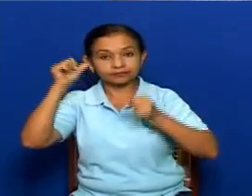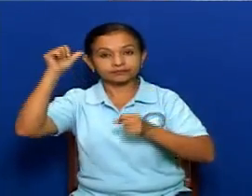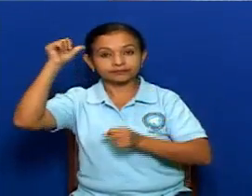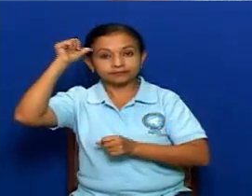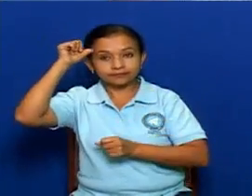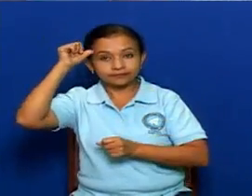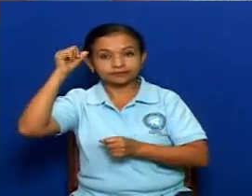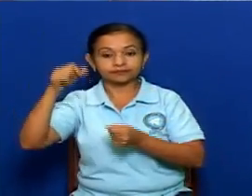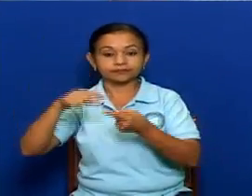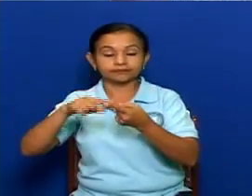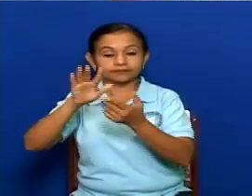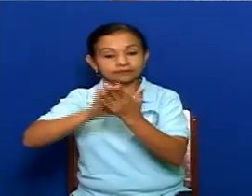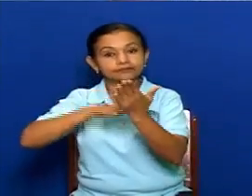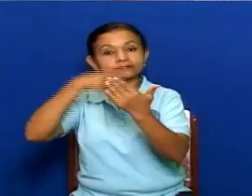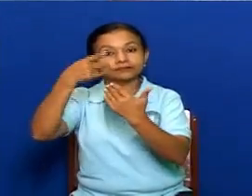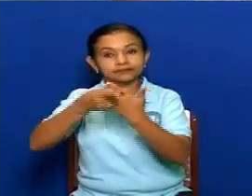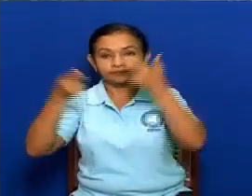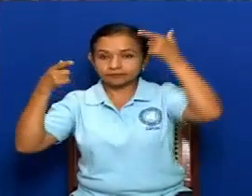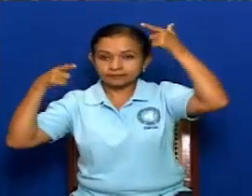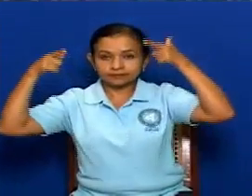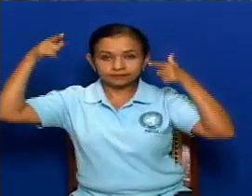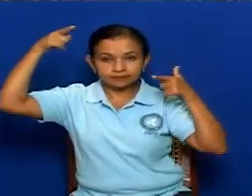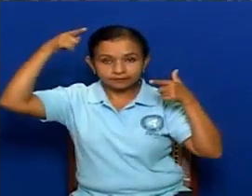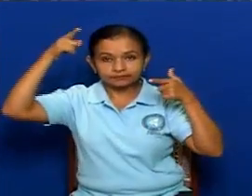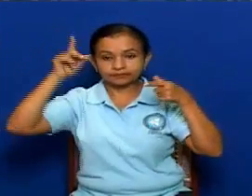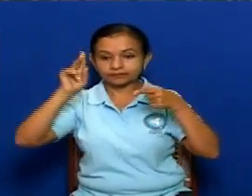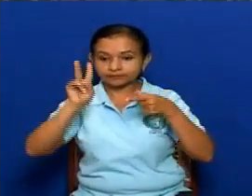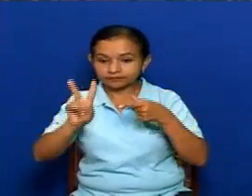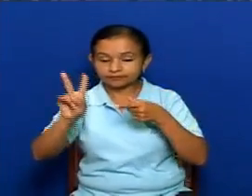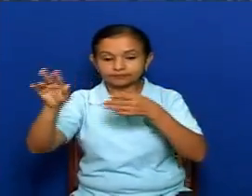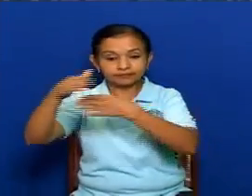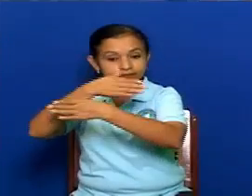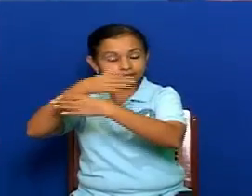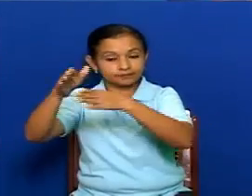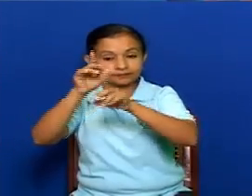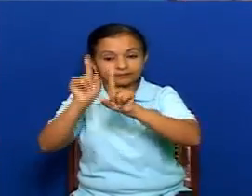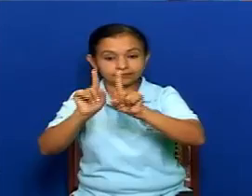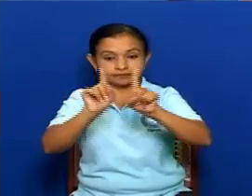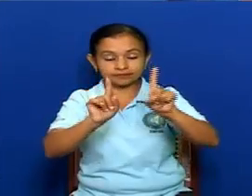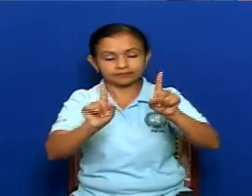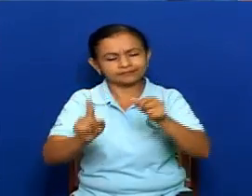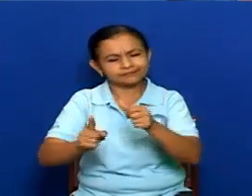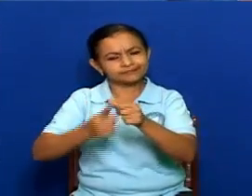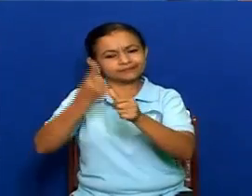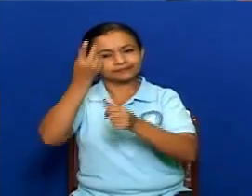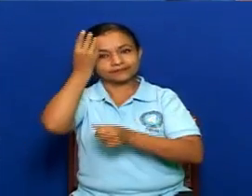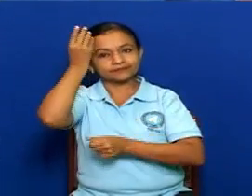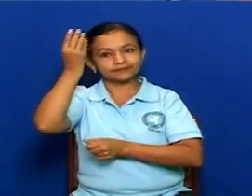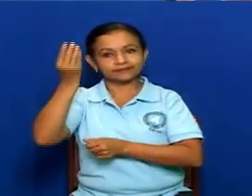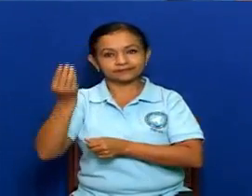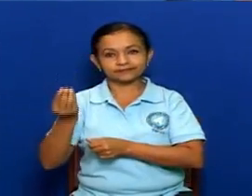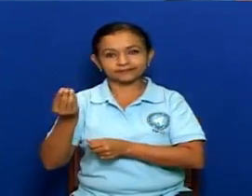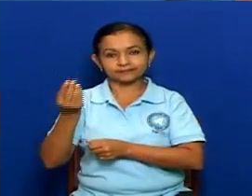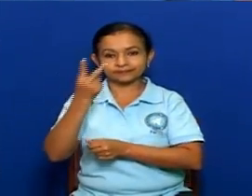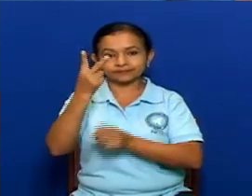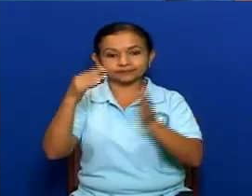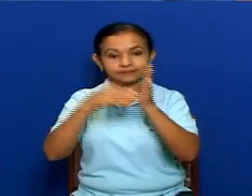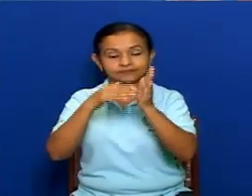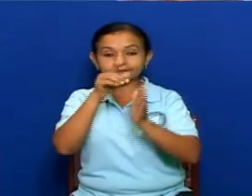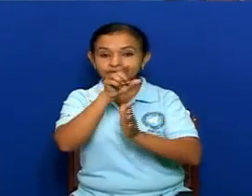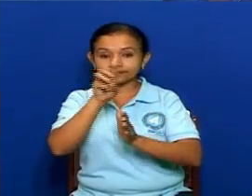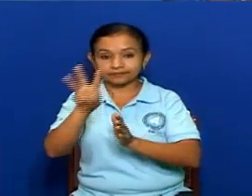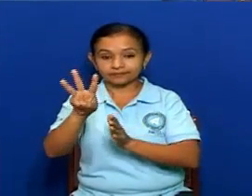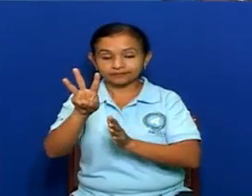también los programas de Sandino 2 en los diferentes niveles, y nuestra primera promoción fue un éxito, que fue en el 2013,